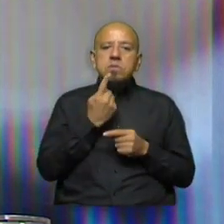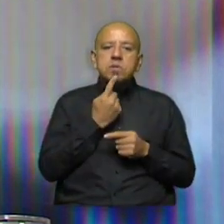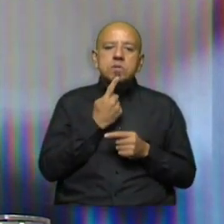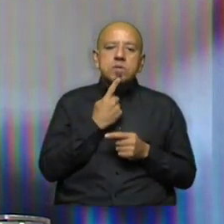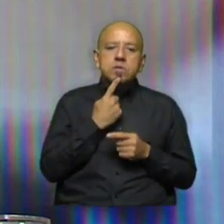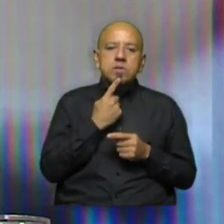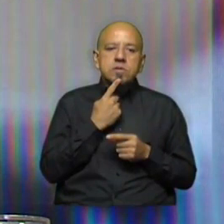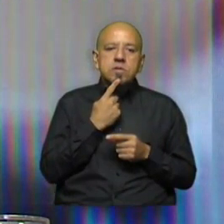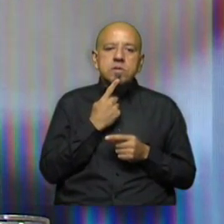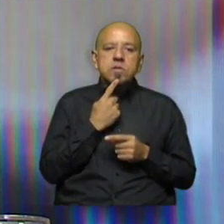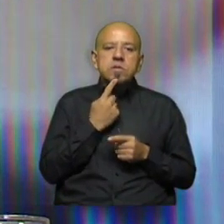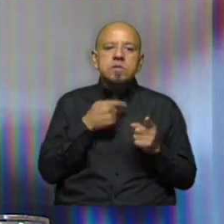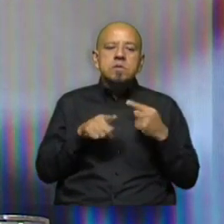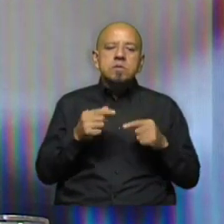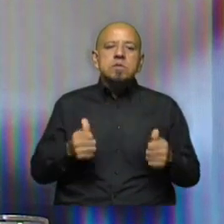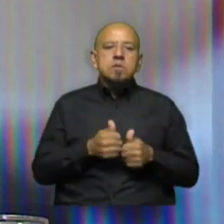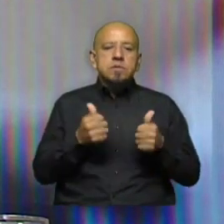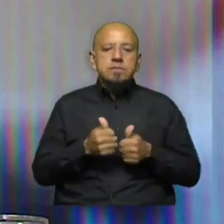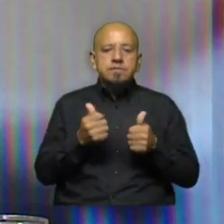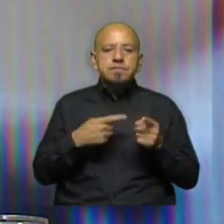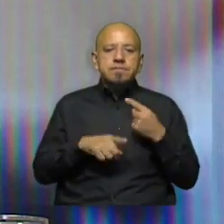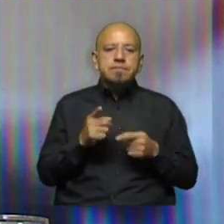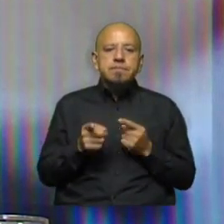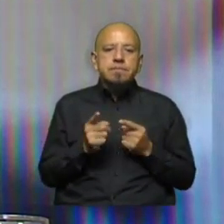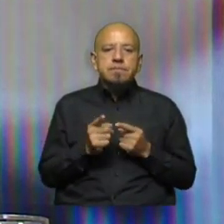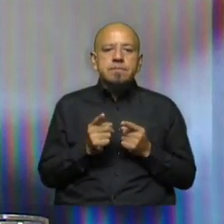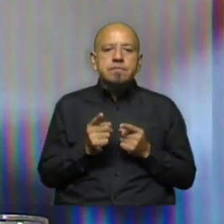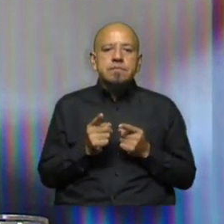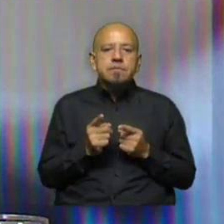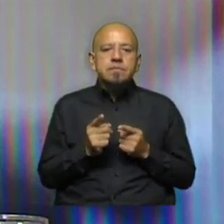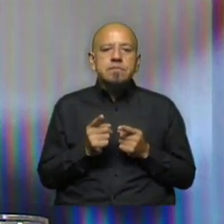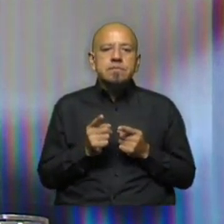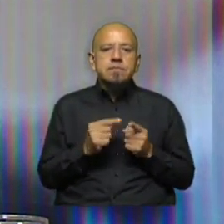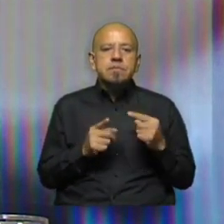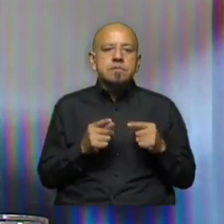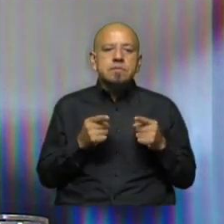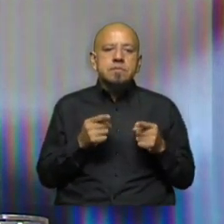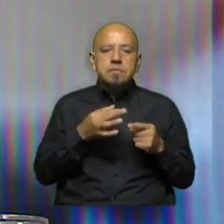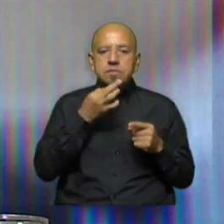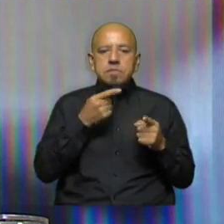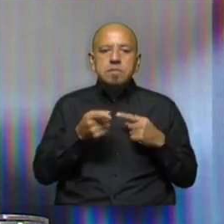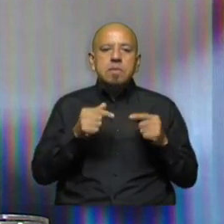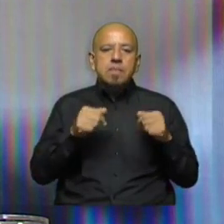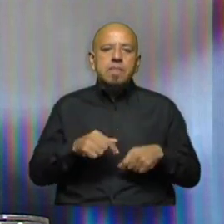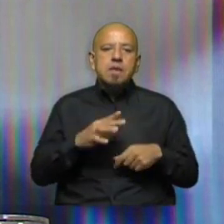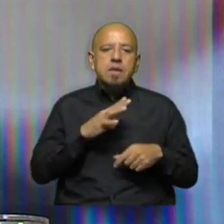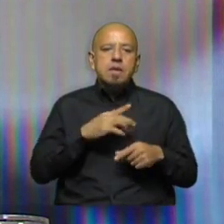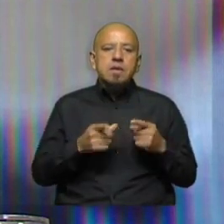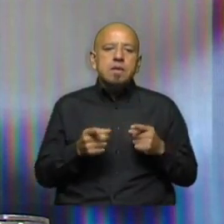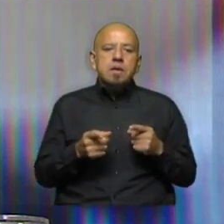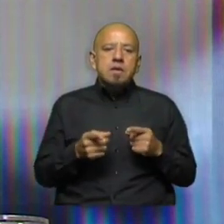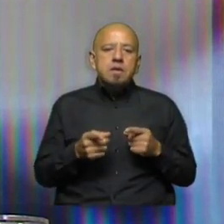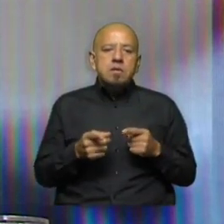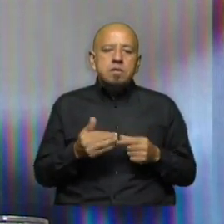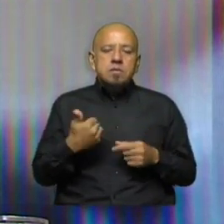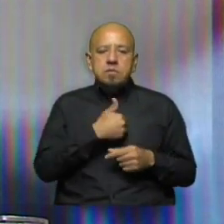su militancia y por su actividad. Y bueno, sí, eso que decís vos, si fuera hoy, bueno, también hay una reflexión ahí sobre